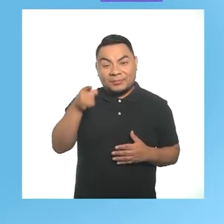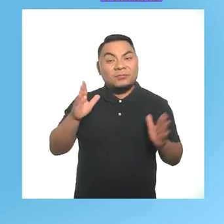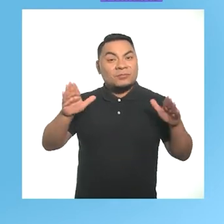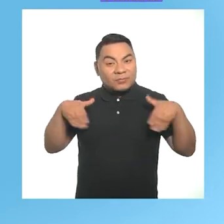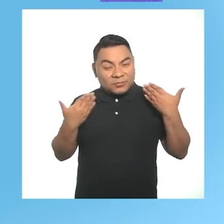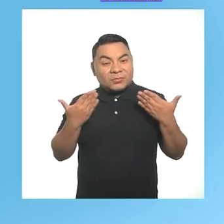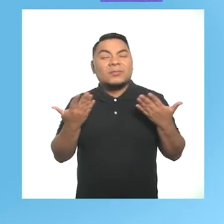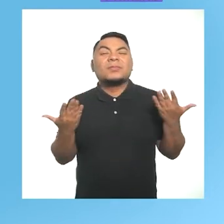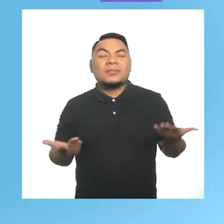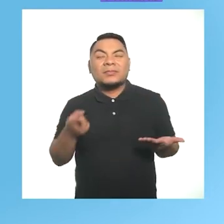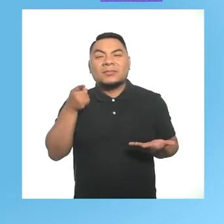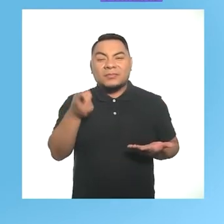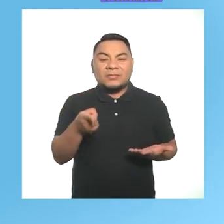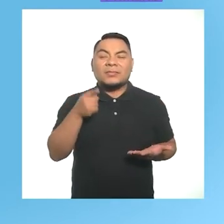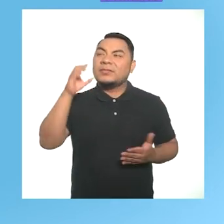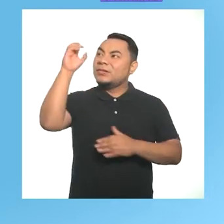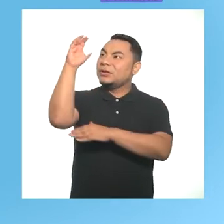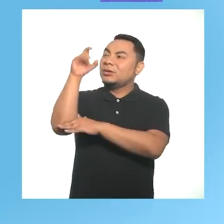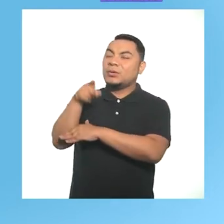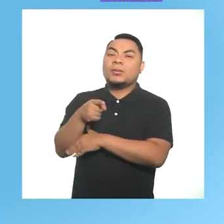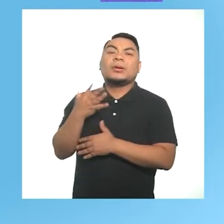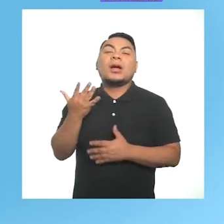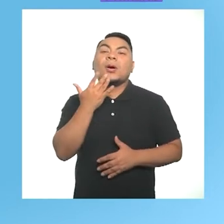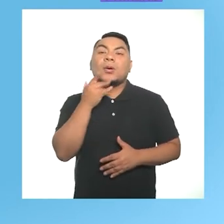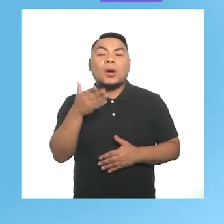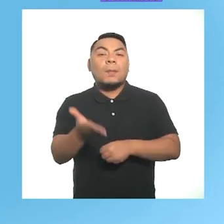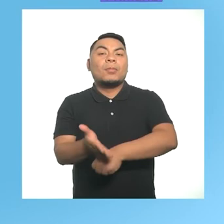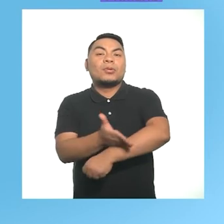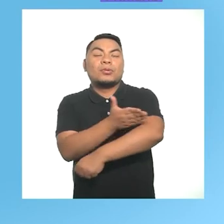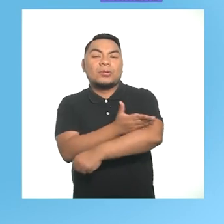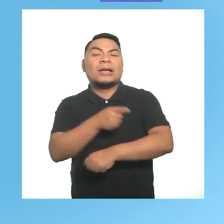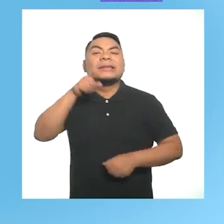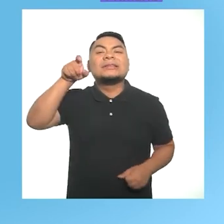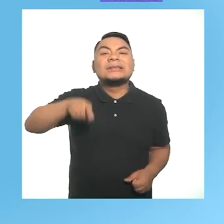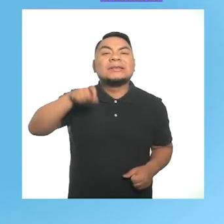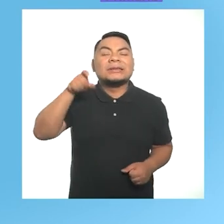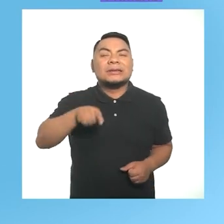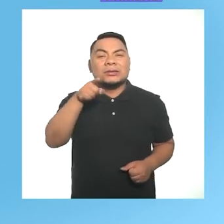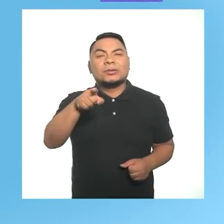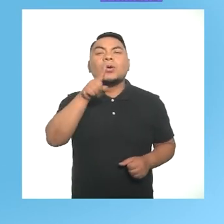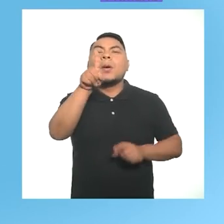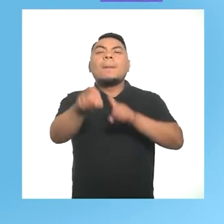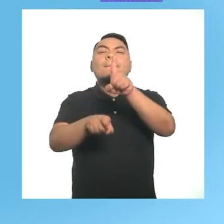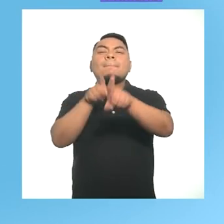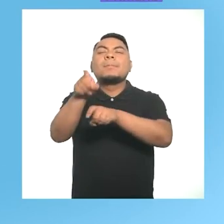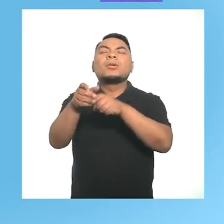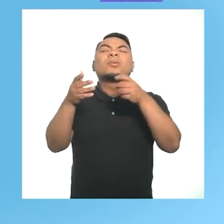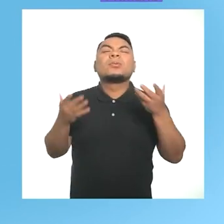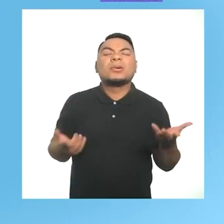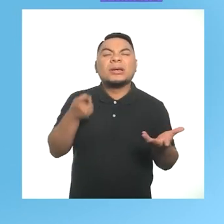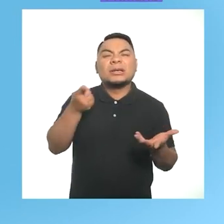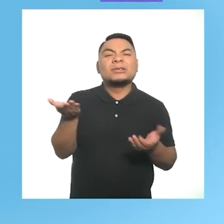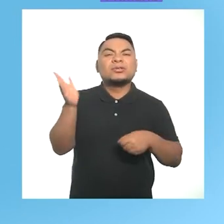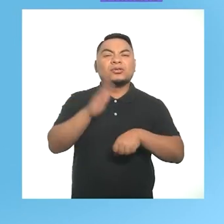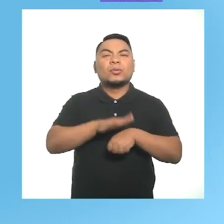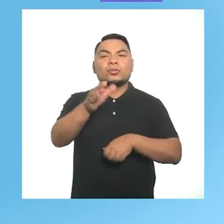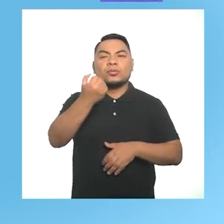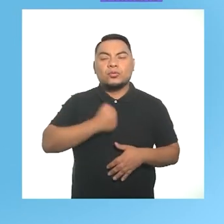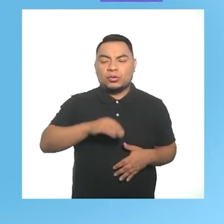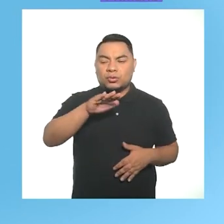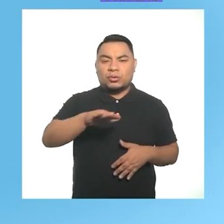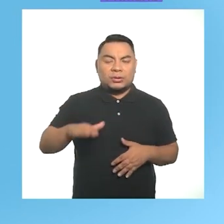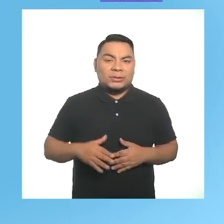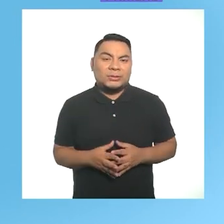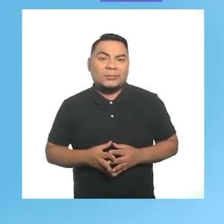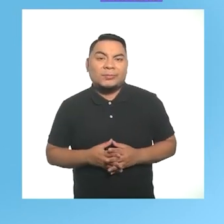Para que se puedan ubicar en una luz del semáforo del progreso, es necesario que se pregunten lo siguiente sobre su